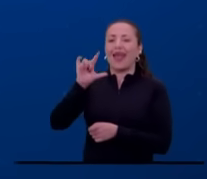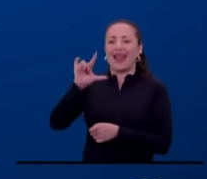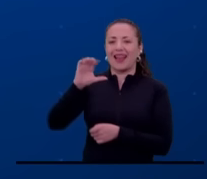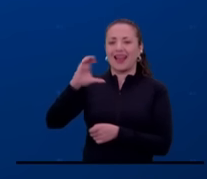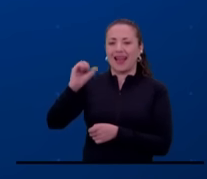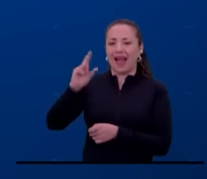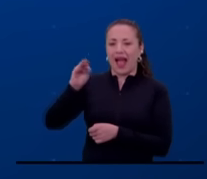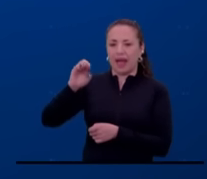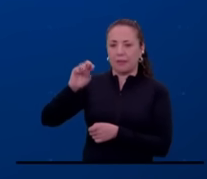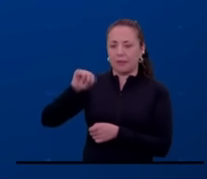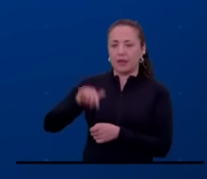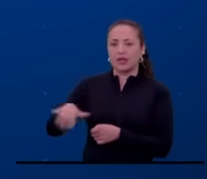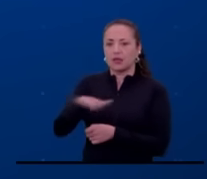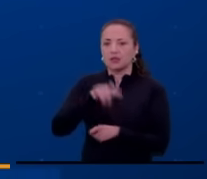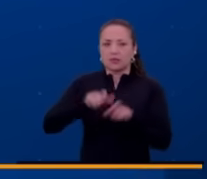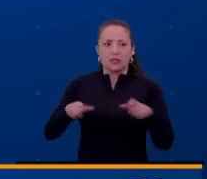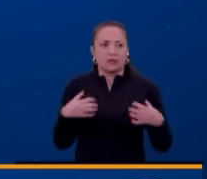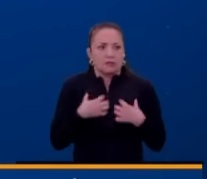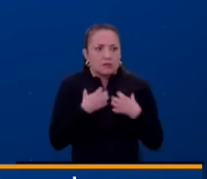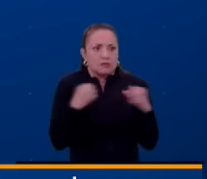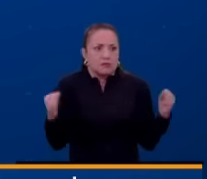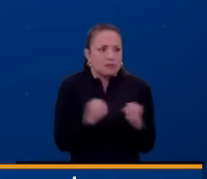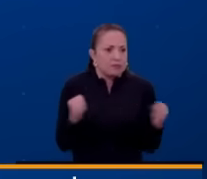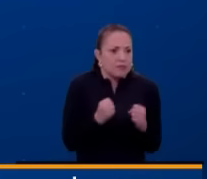el miedo.